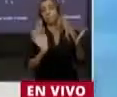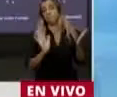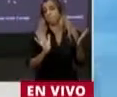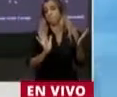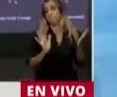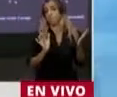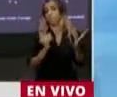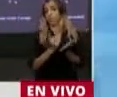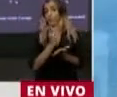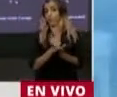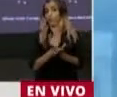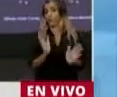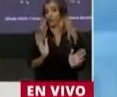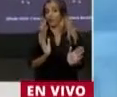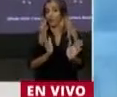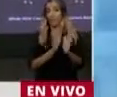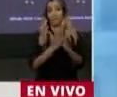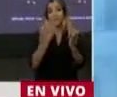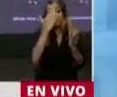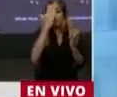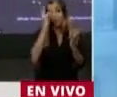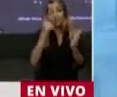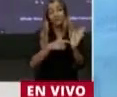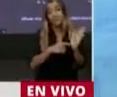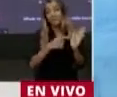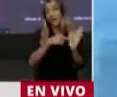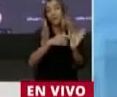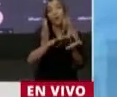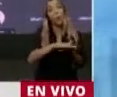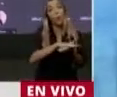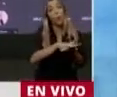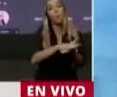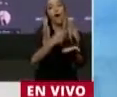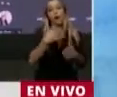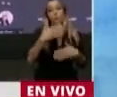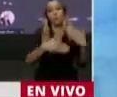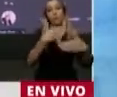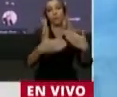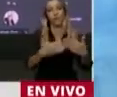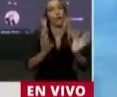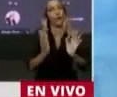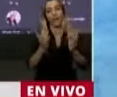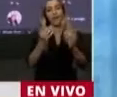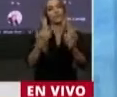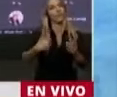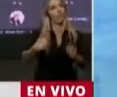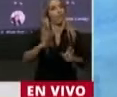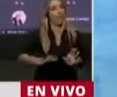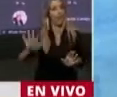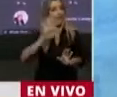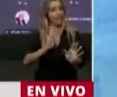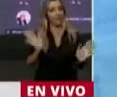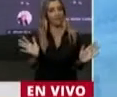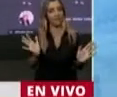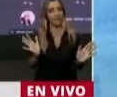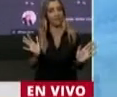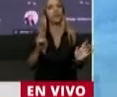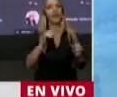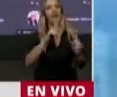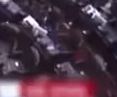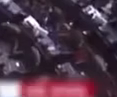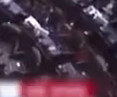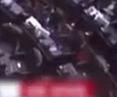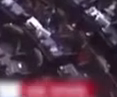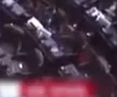9.000 y 12.000 personas las que van a pagar o sea frente a los 45 millones de argentinos que dicho sea de paso el